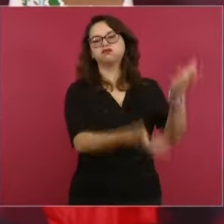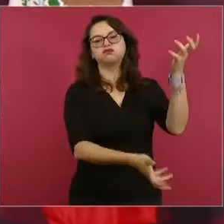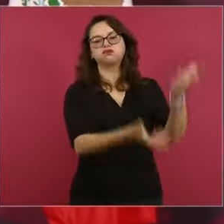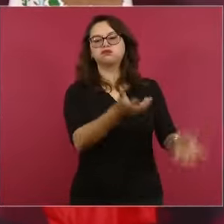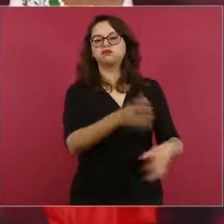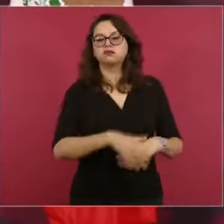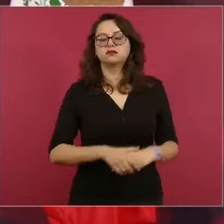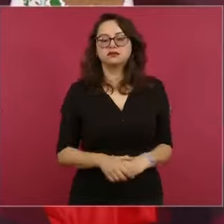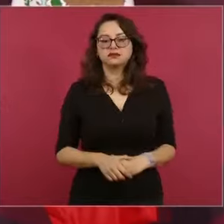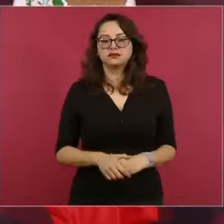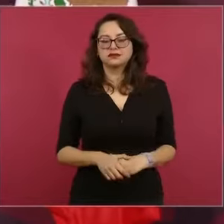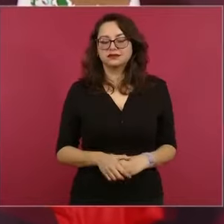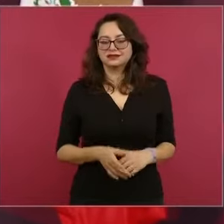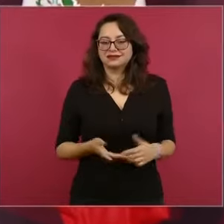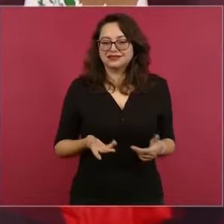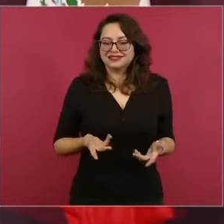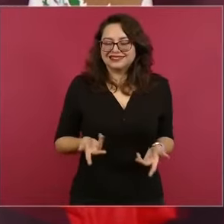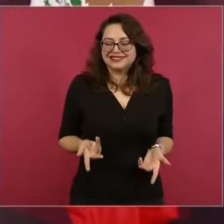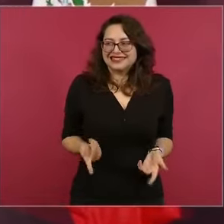juntos.